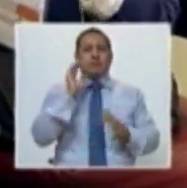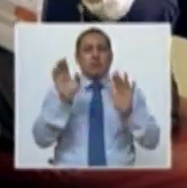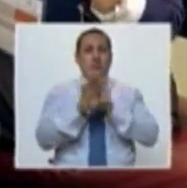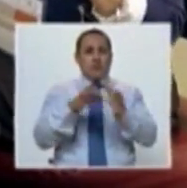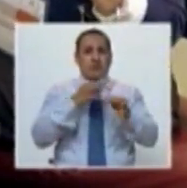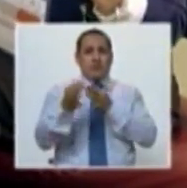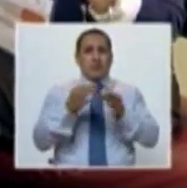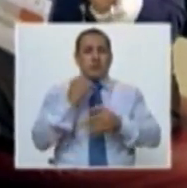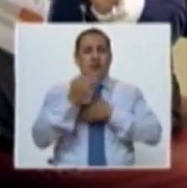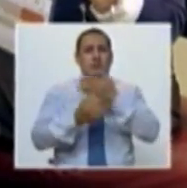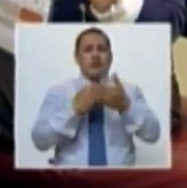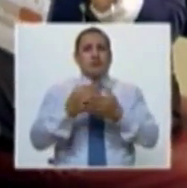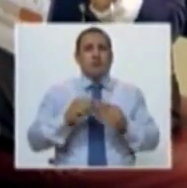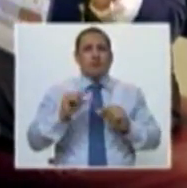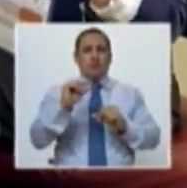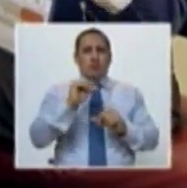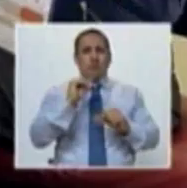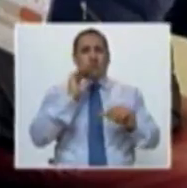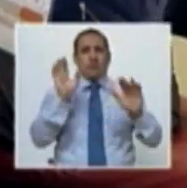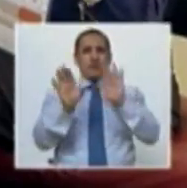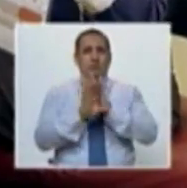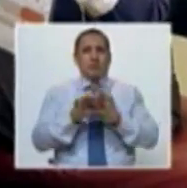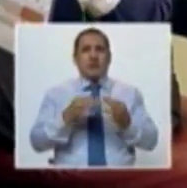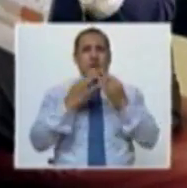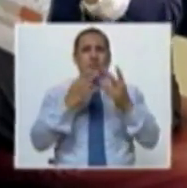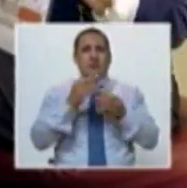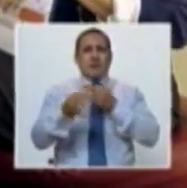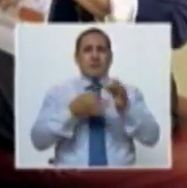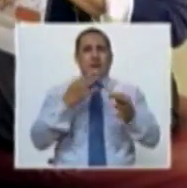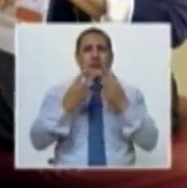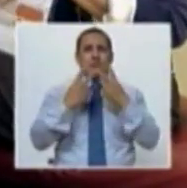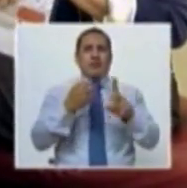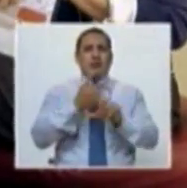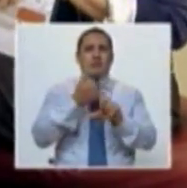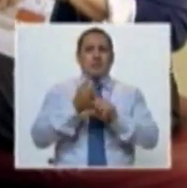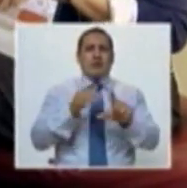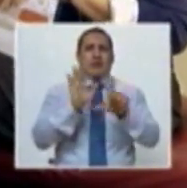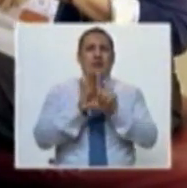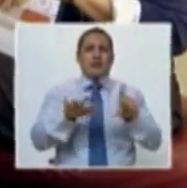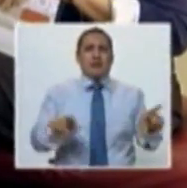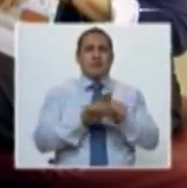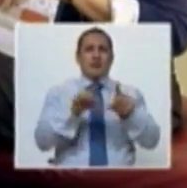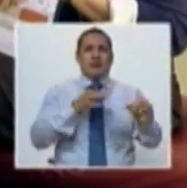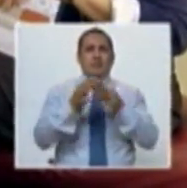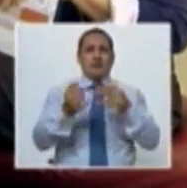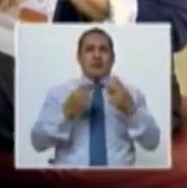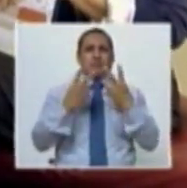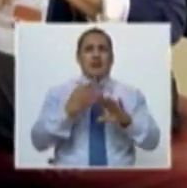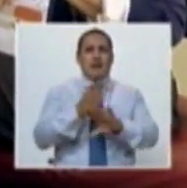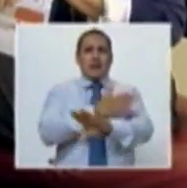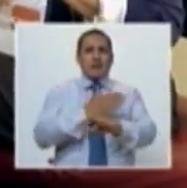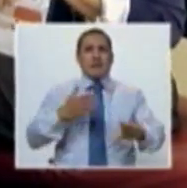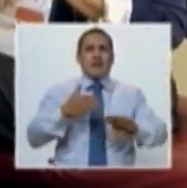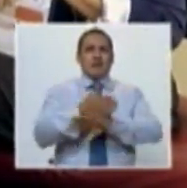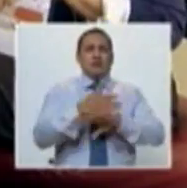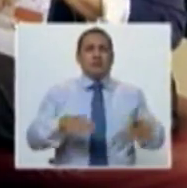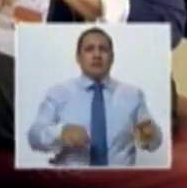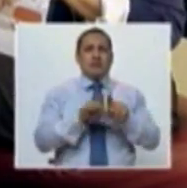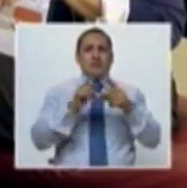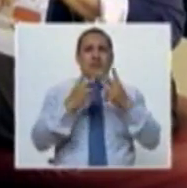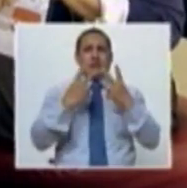pues marca un poco digamos, los alcances de esta ley. En la que se refiere precisamente al acceso a